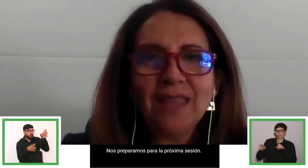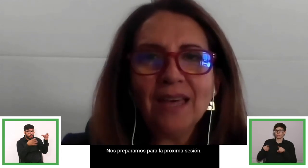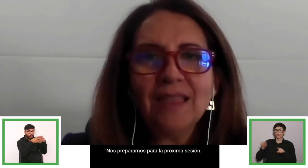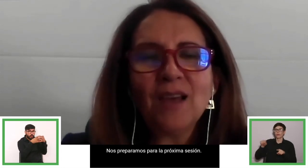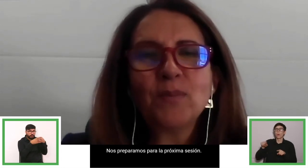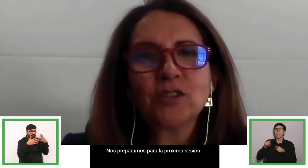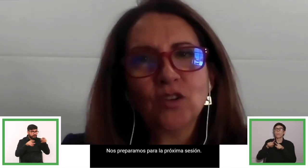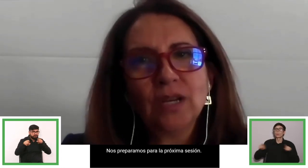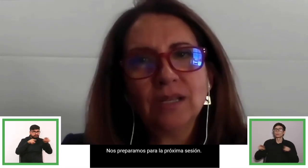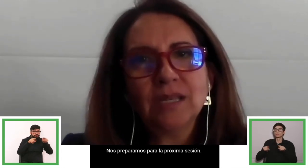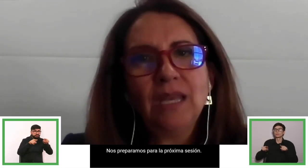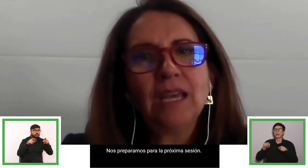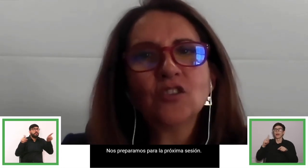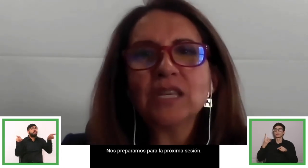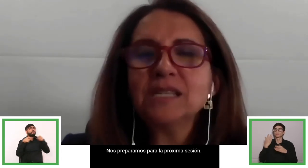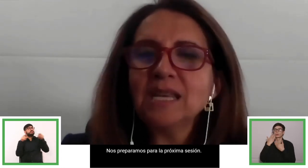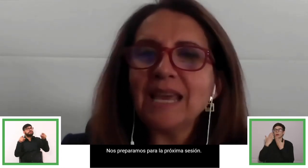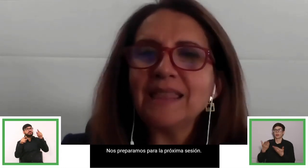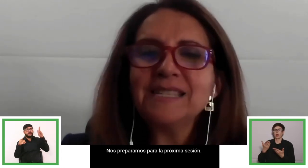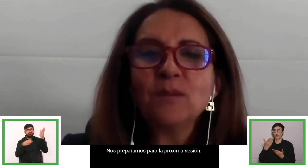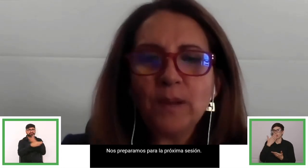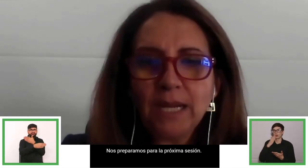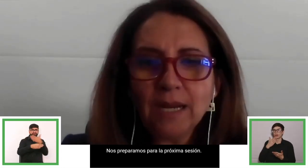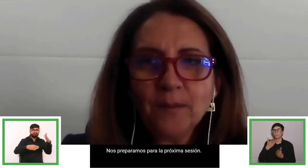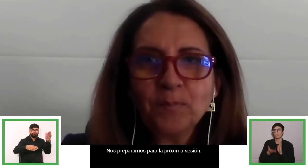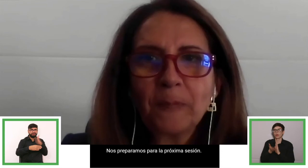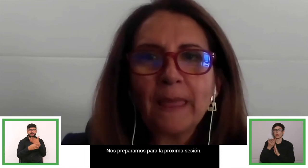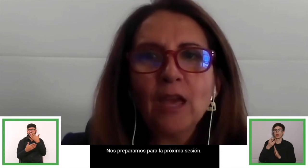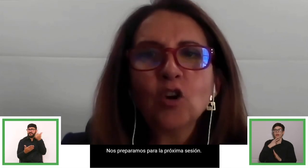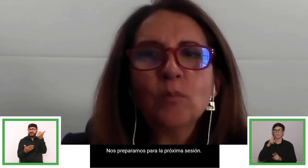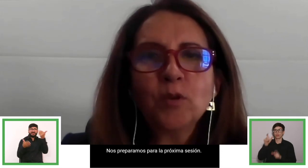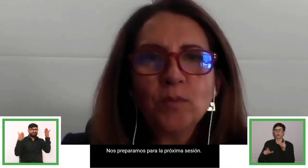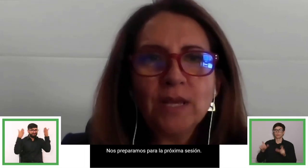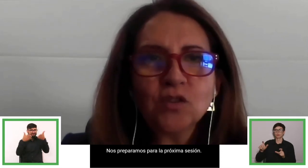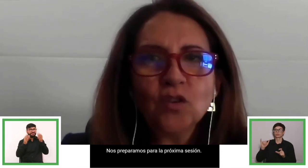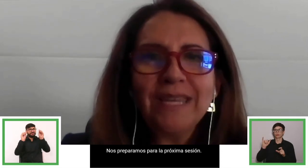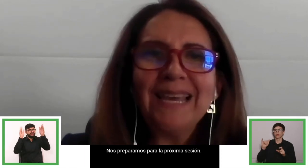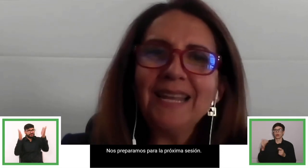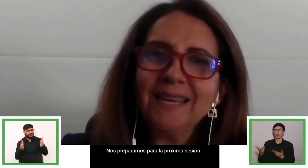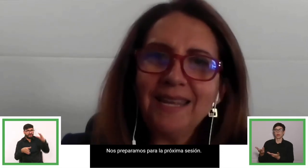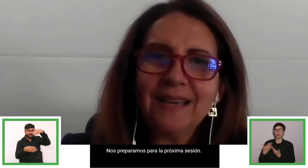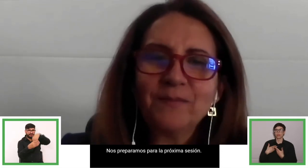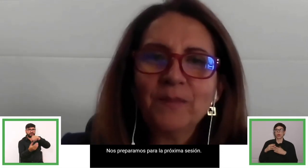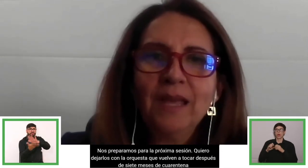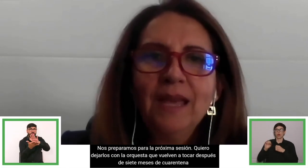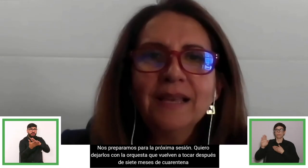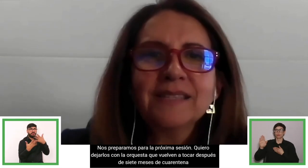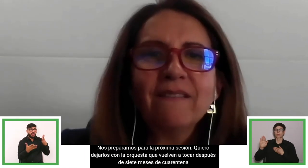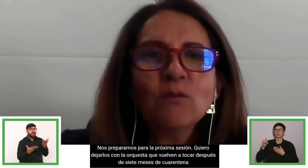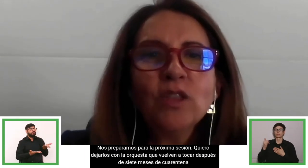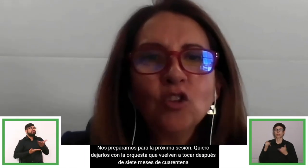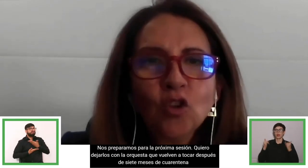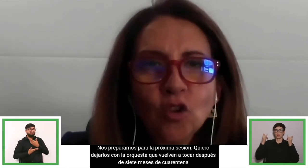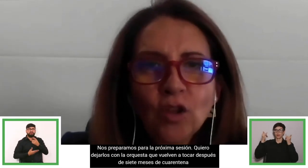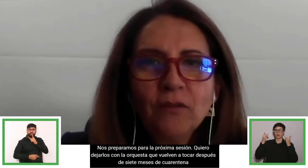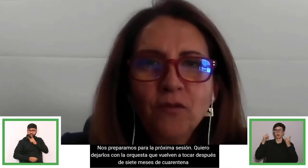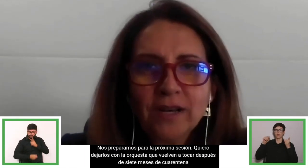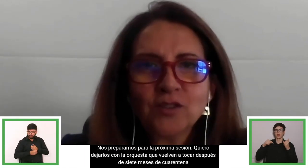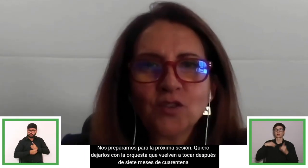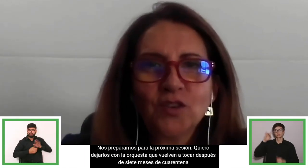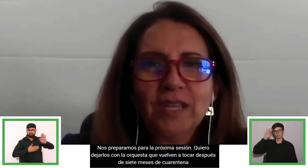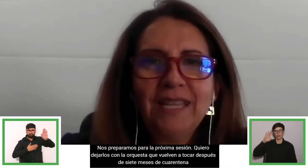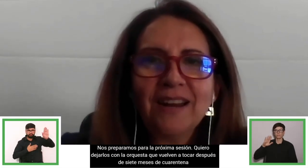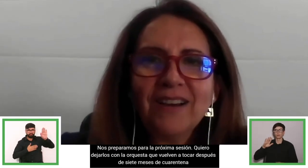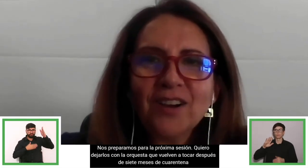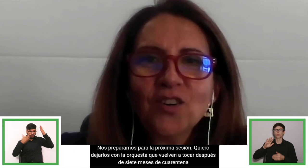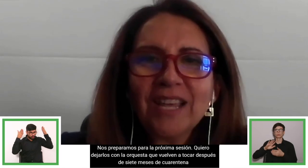la vida de las personas y que nos enseña disciplina, compromiso y alegría. Sabemos de todo el